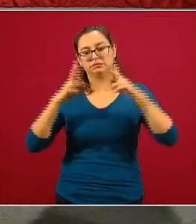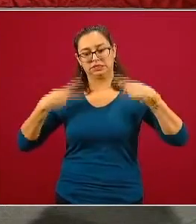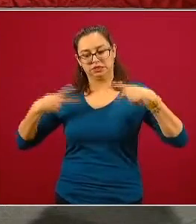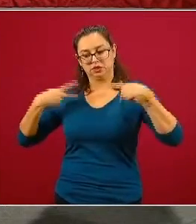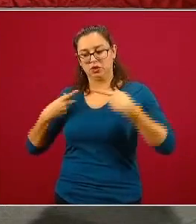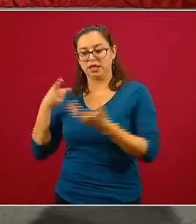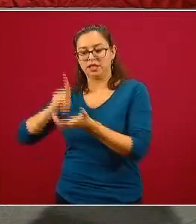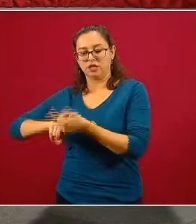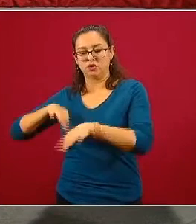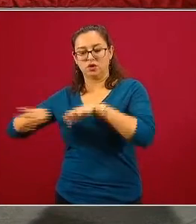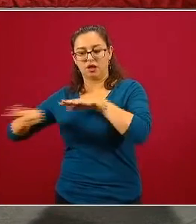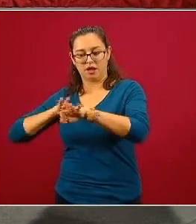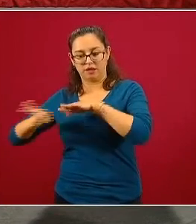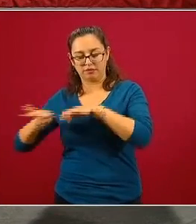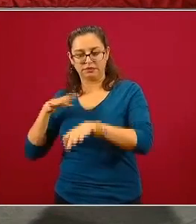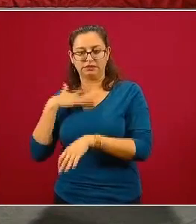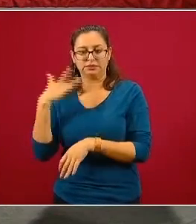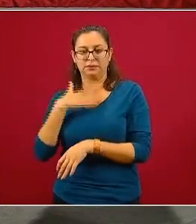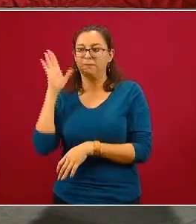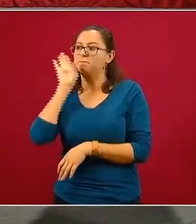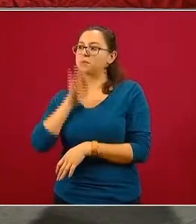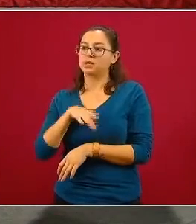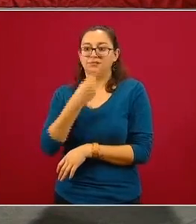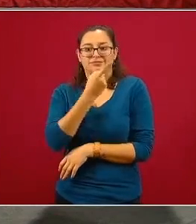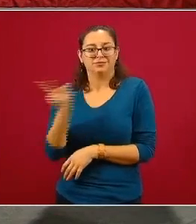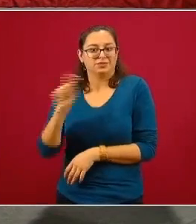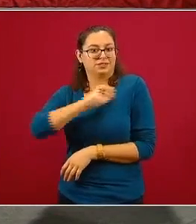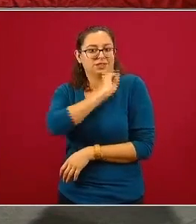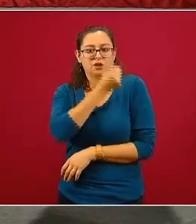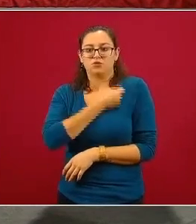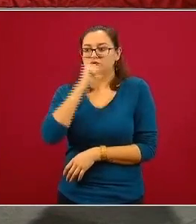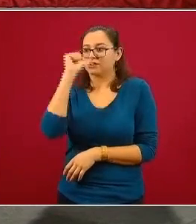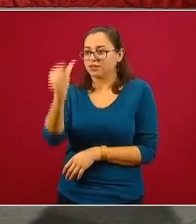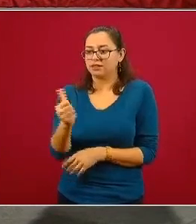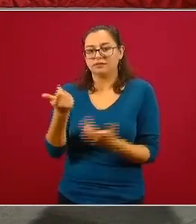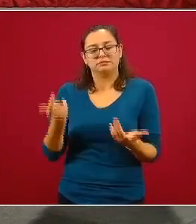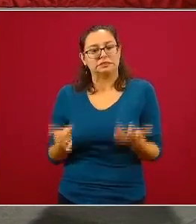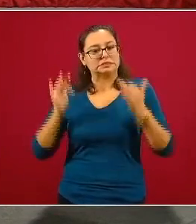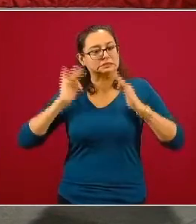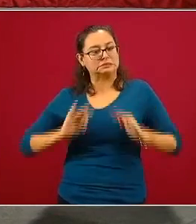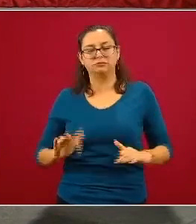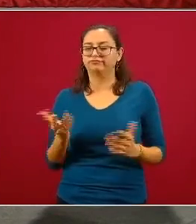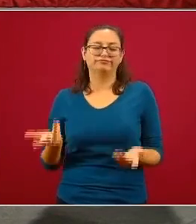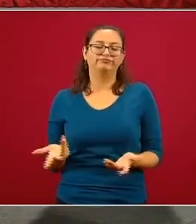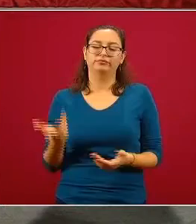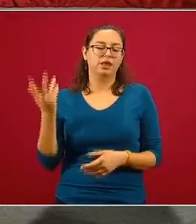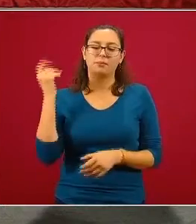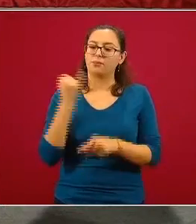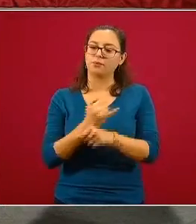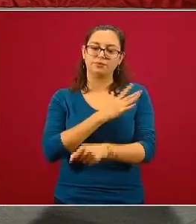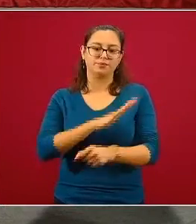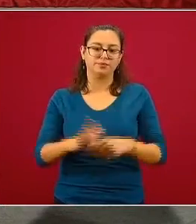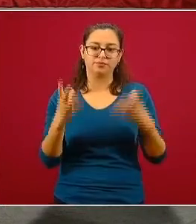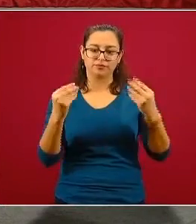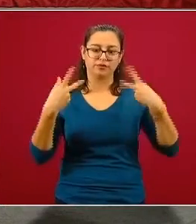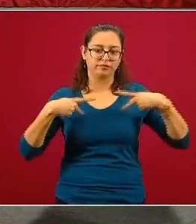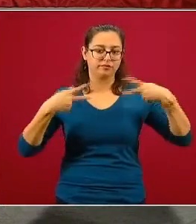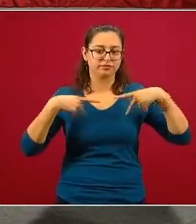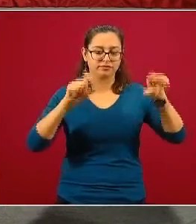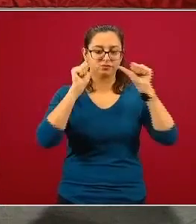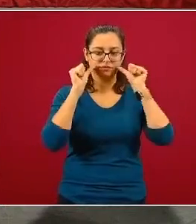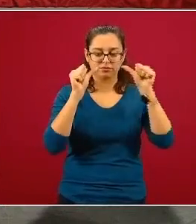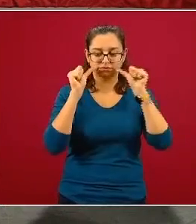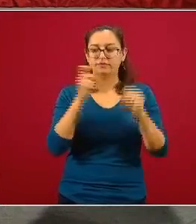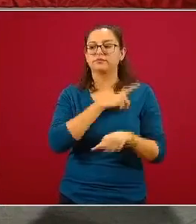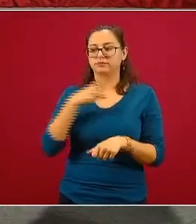personal. Si el personal del hospital no estaba sano y no estaba tranquilo, difícilmente hubiéramos podido atender a tantos pacientes como lo hemos hecho